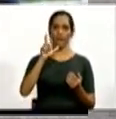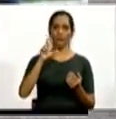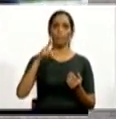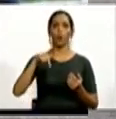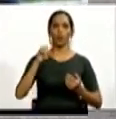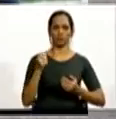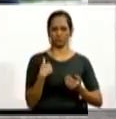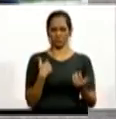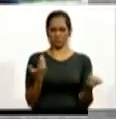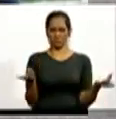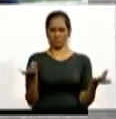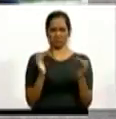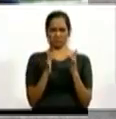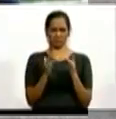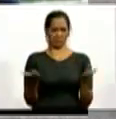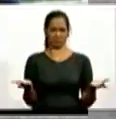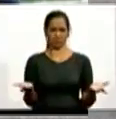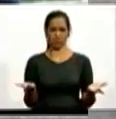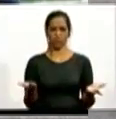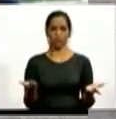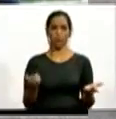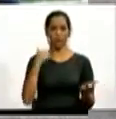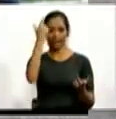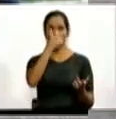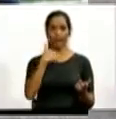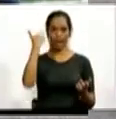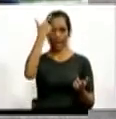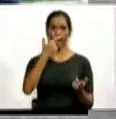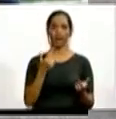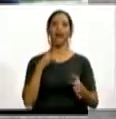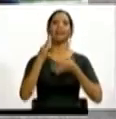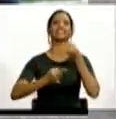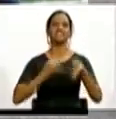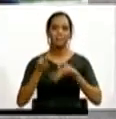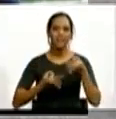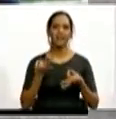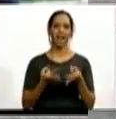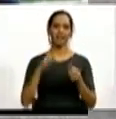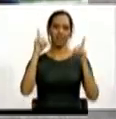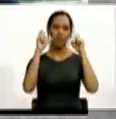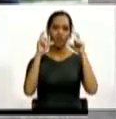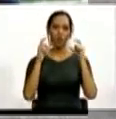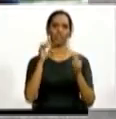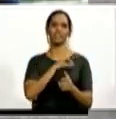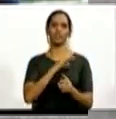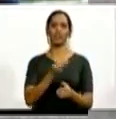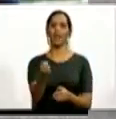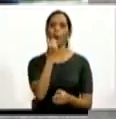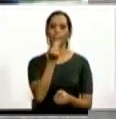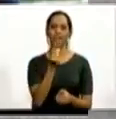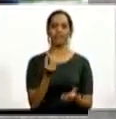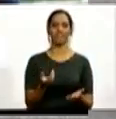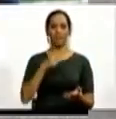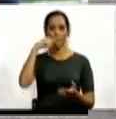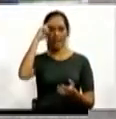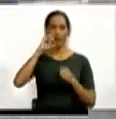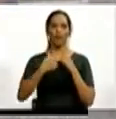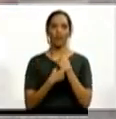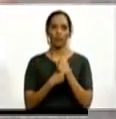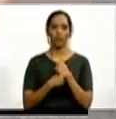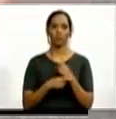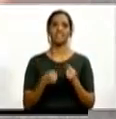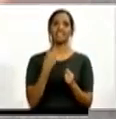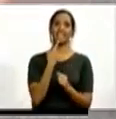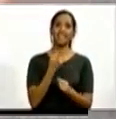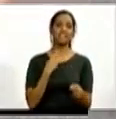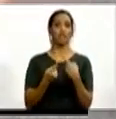¿qué tengo yo que ver con eso? Pero hay que dar la cara. Hay que explicar esa foto donde ese señor aparece comiendo. Ese es el padre de Juan Guaidó. Se